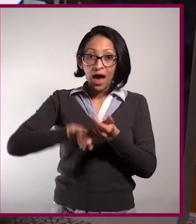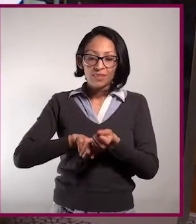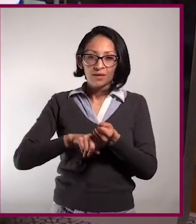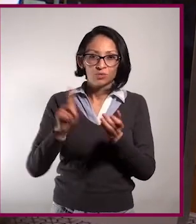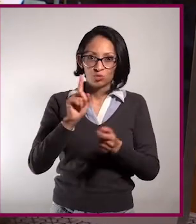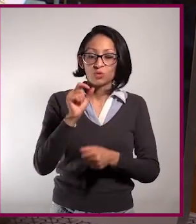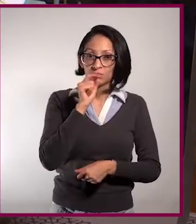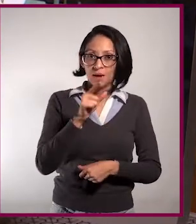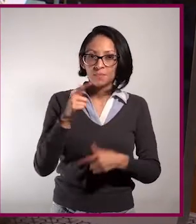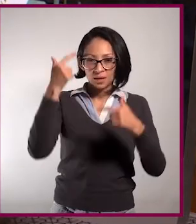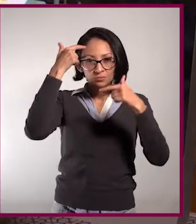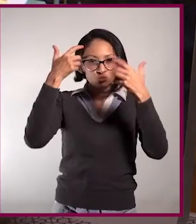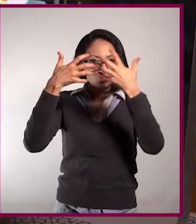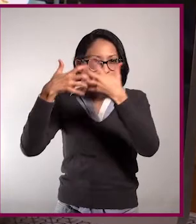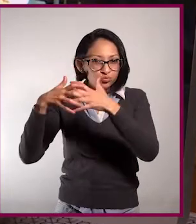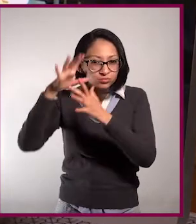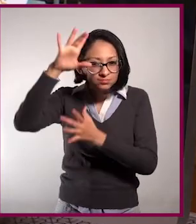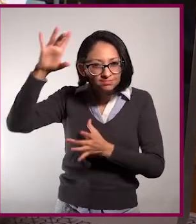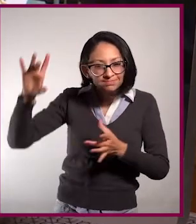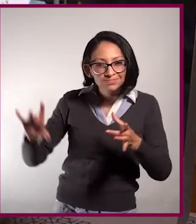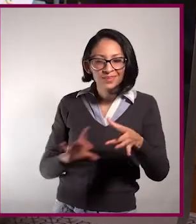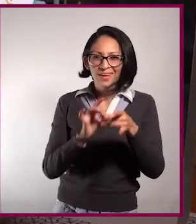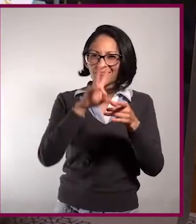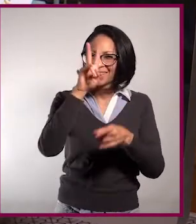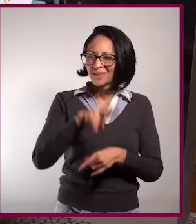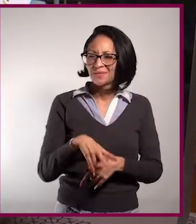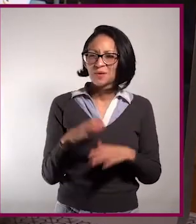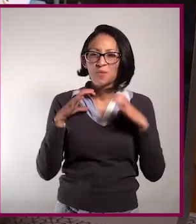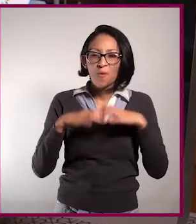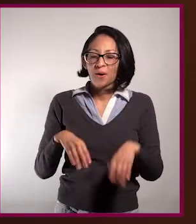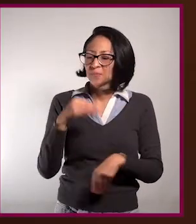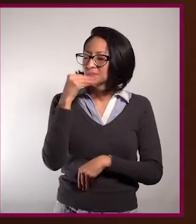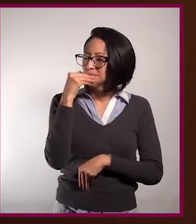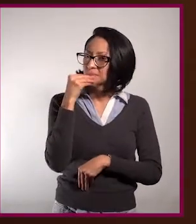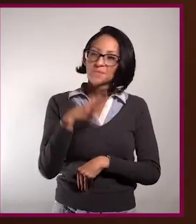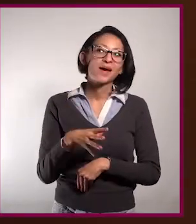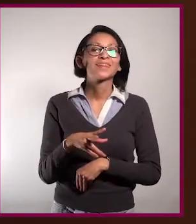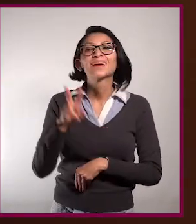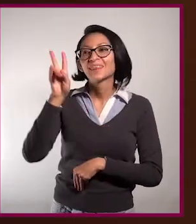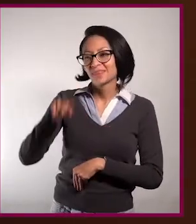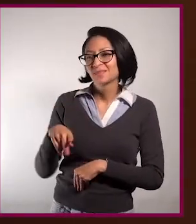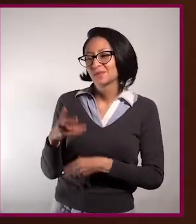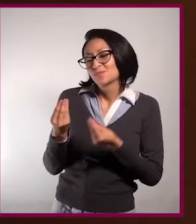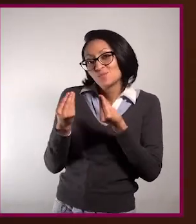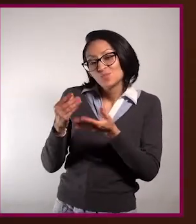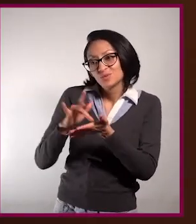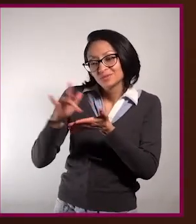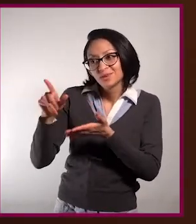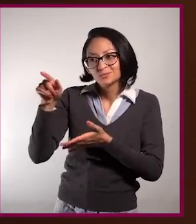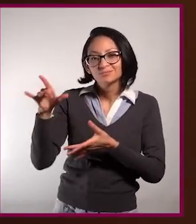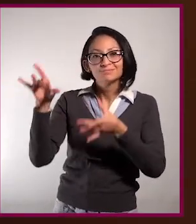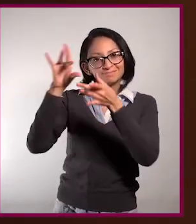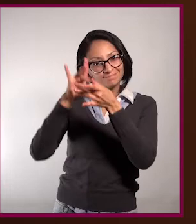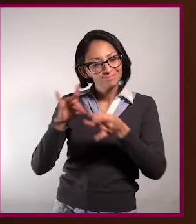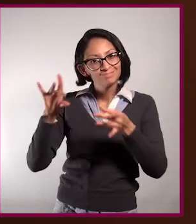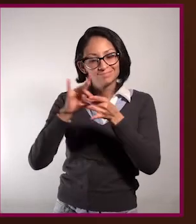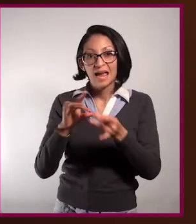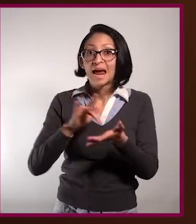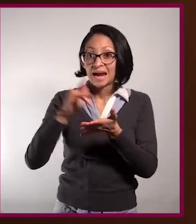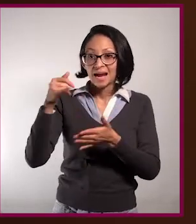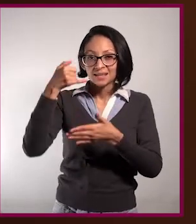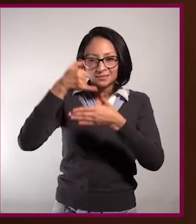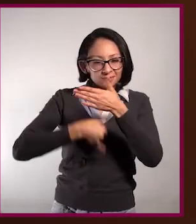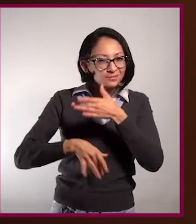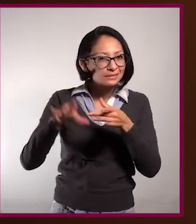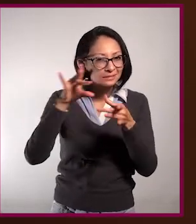sino cerebral, nos vamos a enamorar de toda la maravilla que es nuestro cuerpo. Paulina, muchísimas gracias una vez más por estar con nosotros,